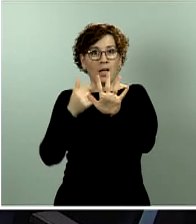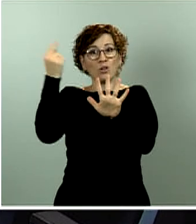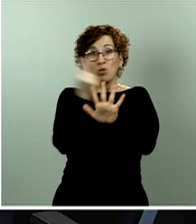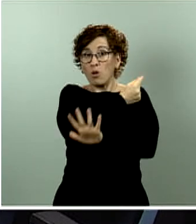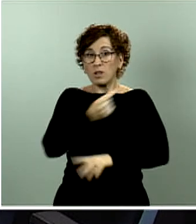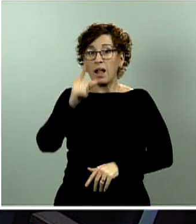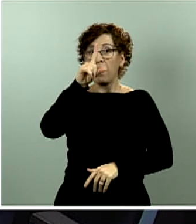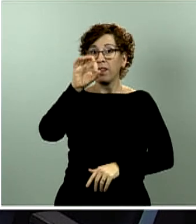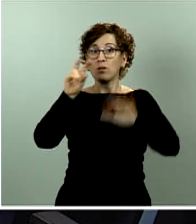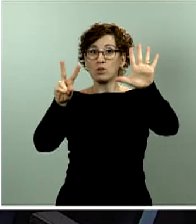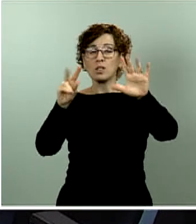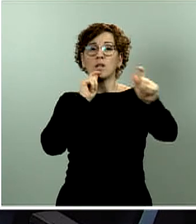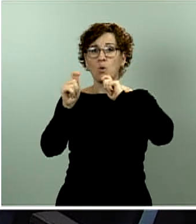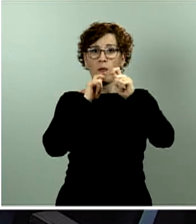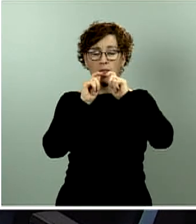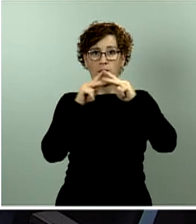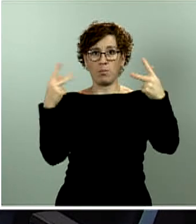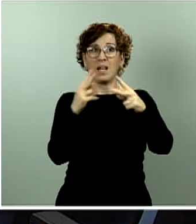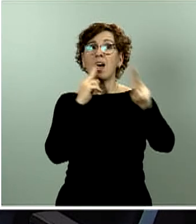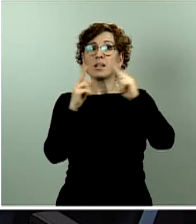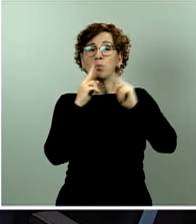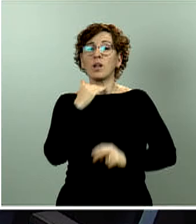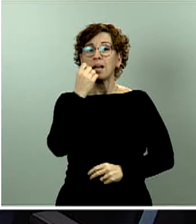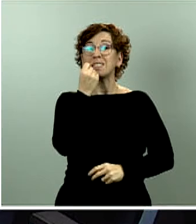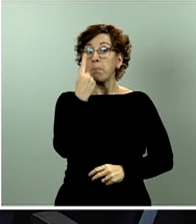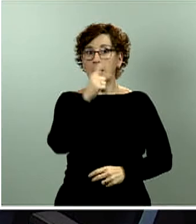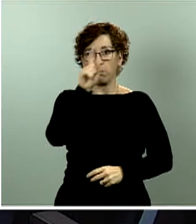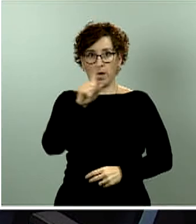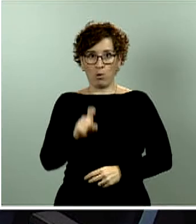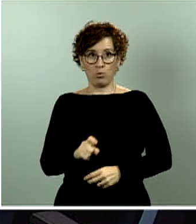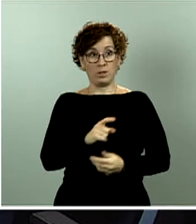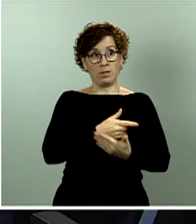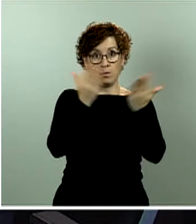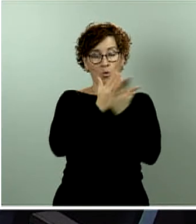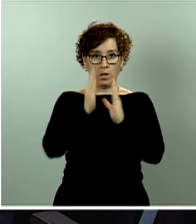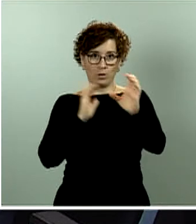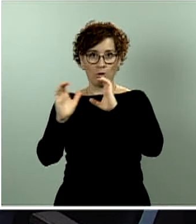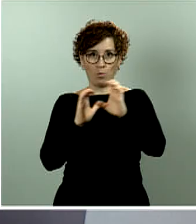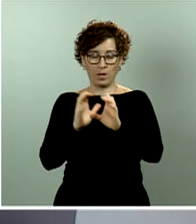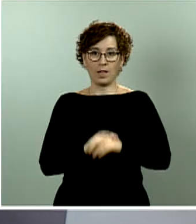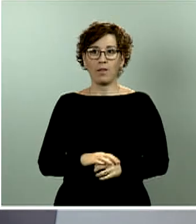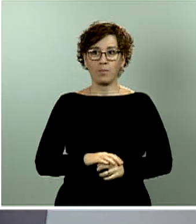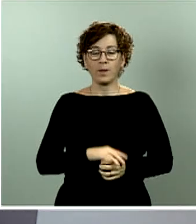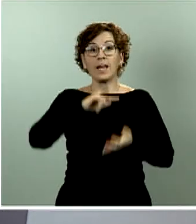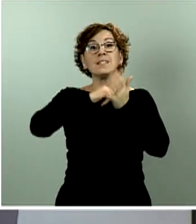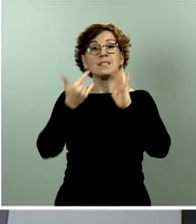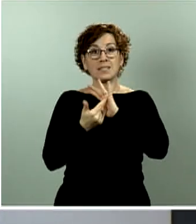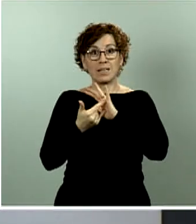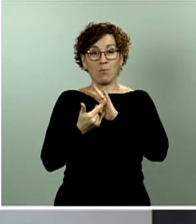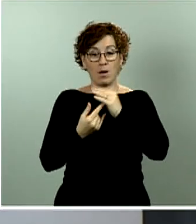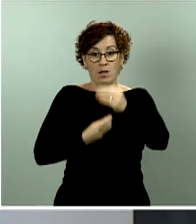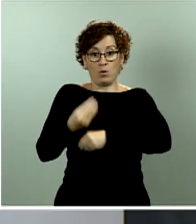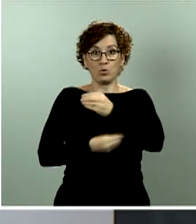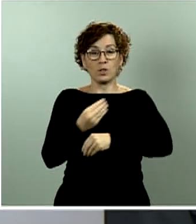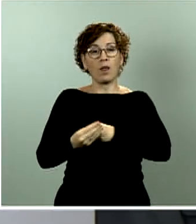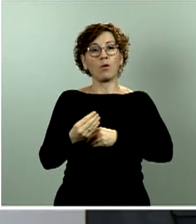de prensa y han respondido a casi 1000 preguntas a los medios de comunicación. El sistema empleado con la diaria actualización de los datos sanitarios por parte